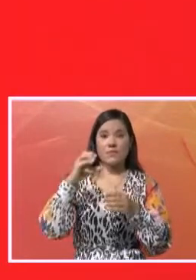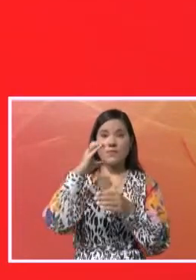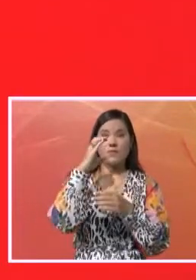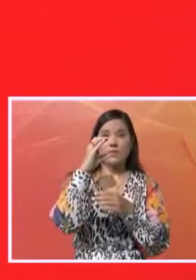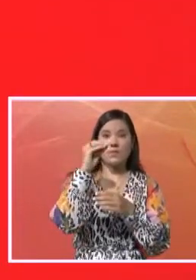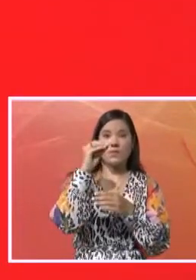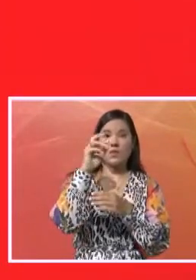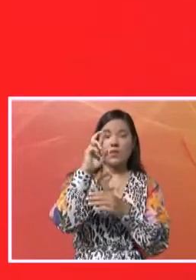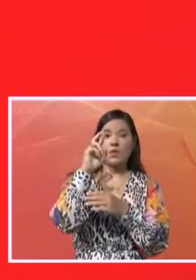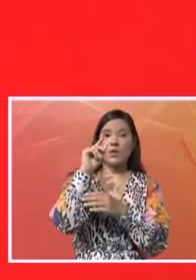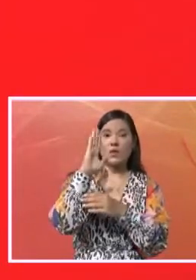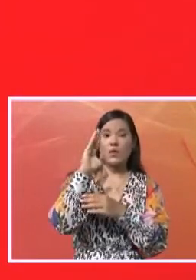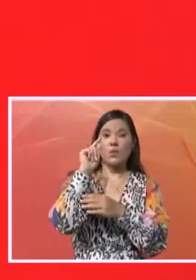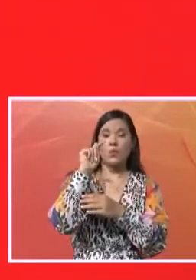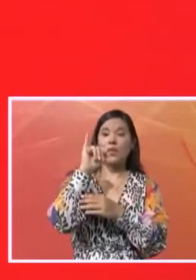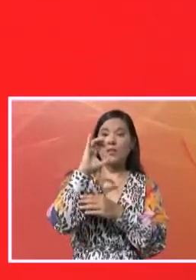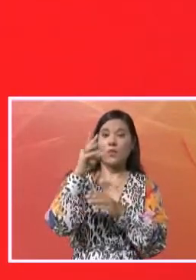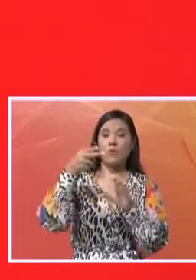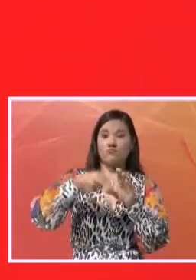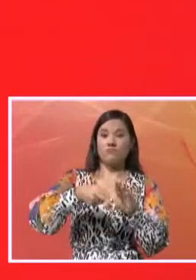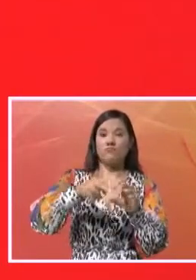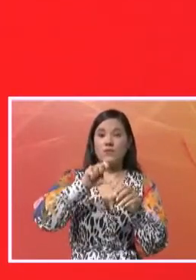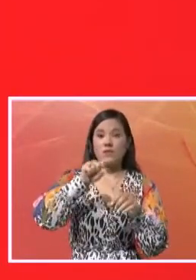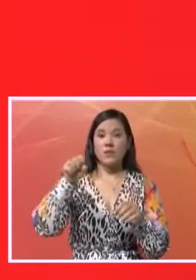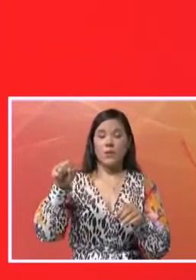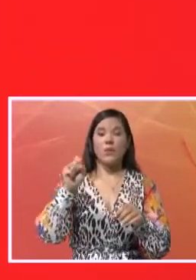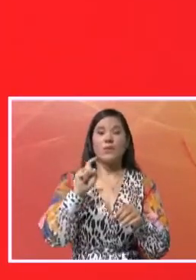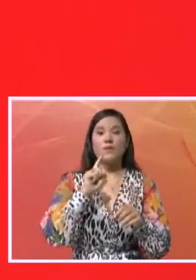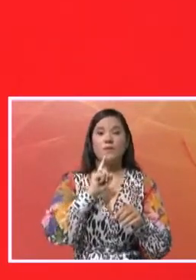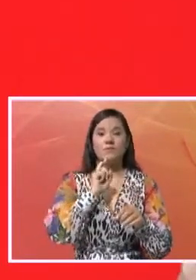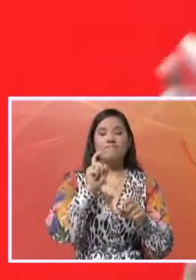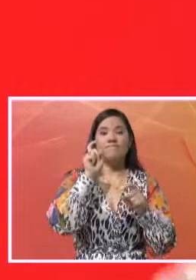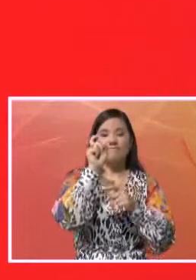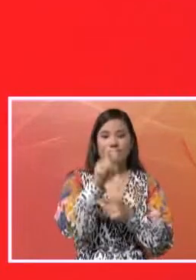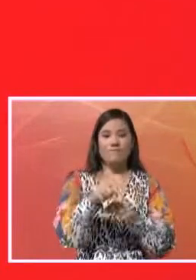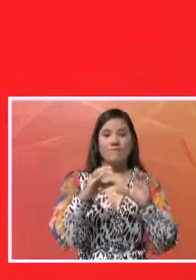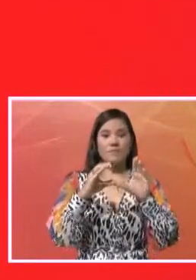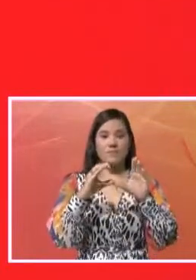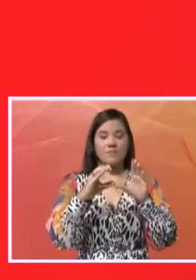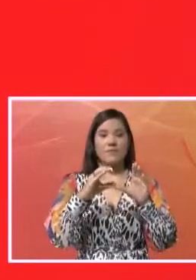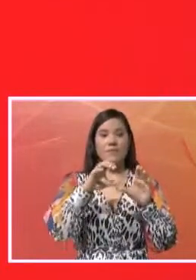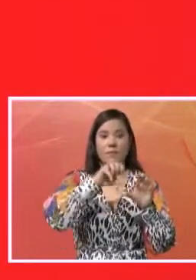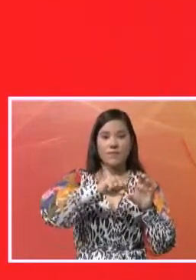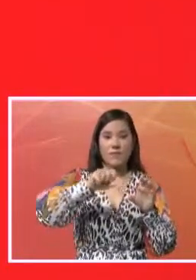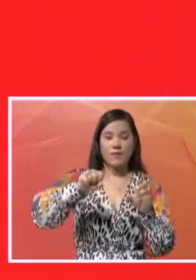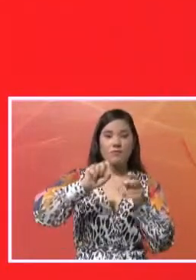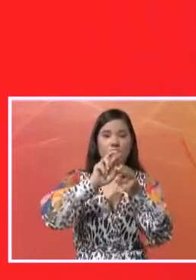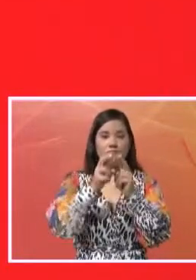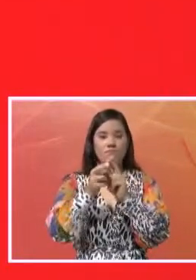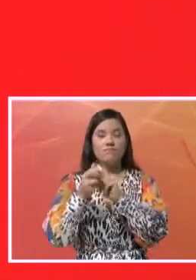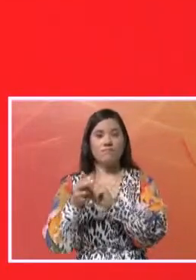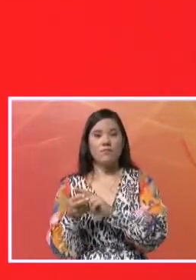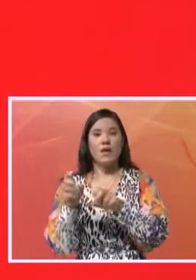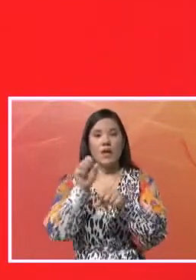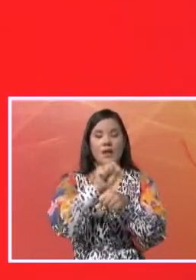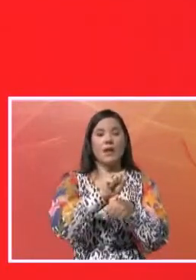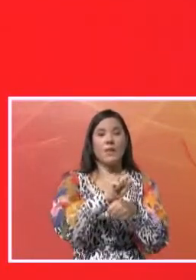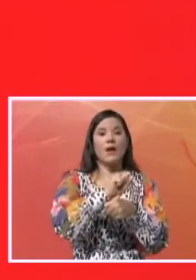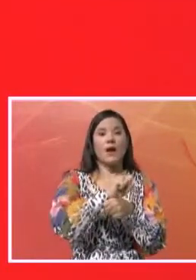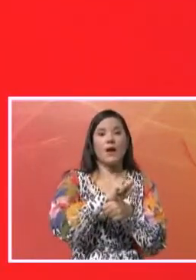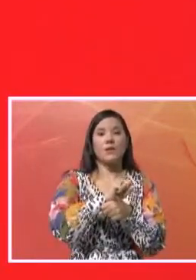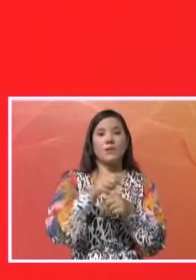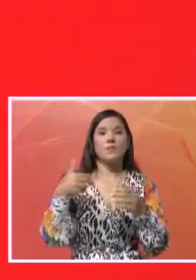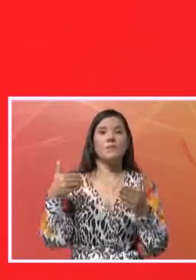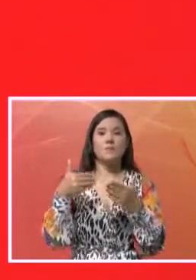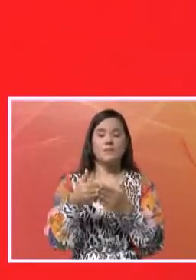contributivo subsidiado ha sido un reto que incluso desde la instancia del consejo nacional de la seguridad social trabajando en la